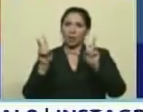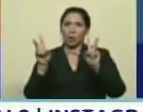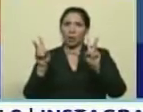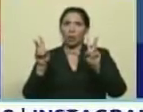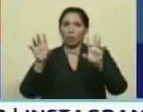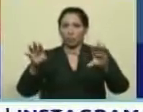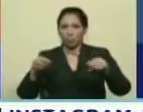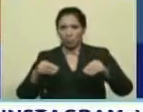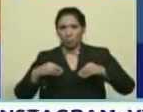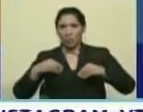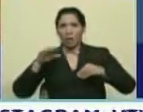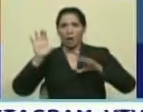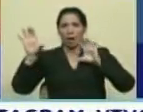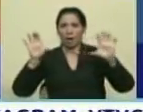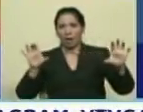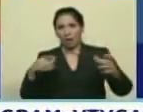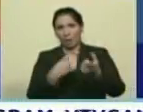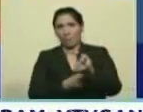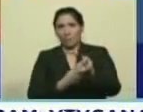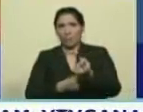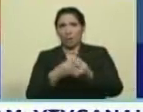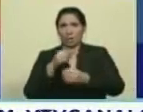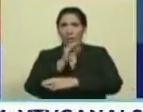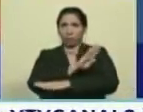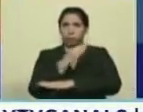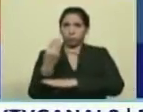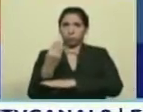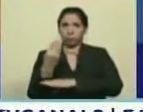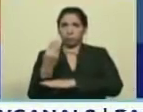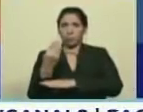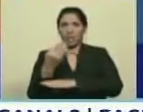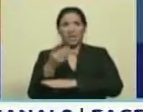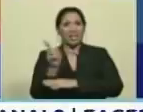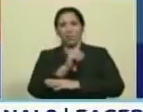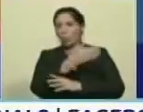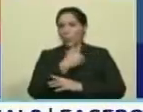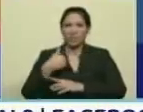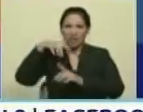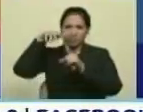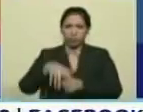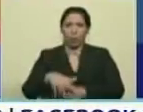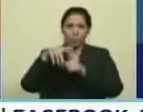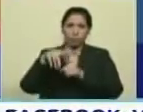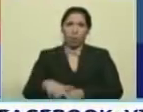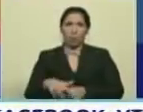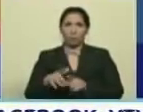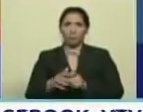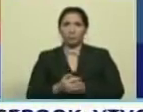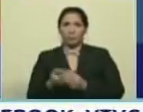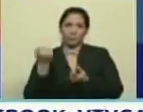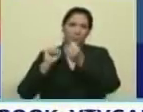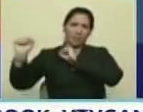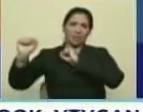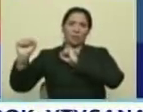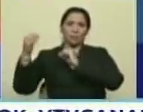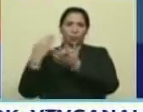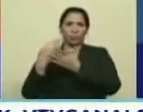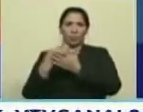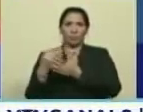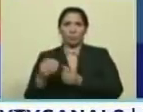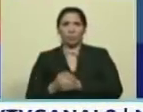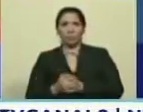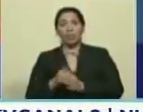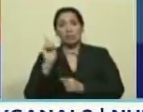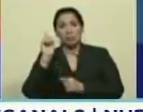nuestras hermanas naciones caribeñas que se rehúsan a ser sometidas a presiones que rechazamos con toda energía. Del mismo